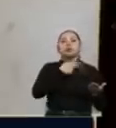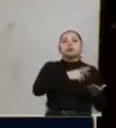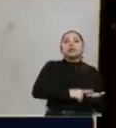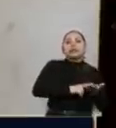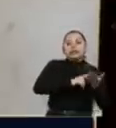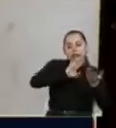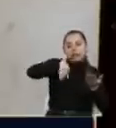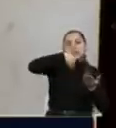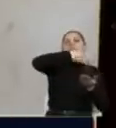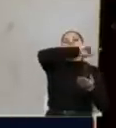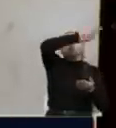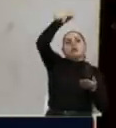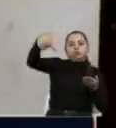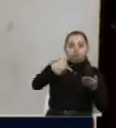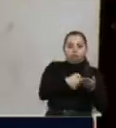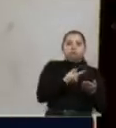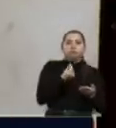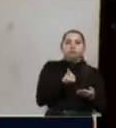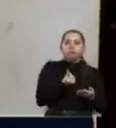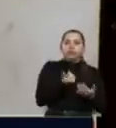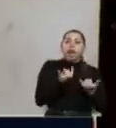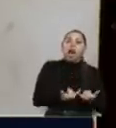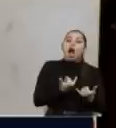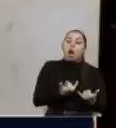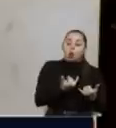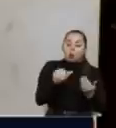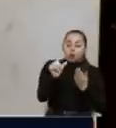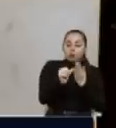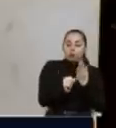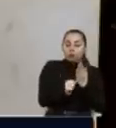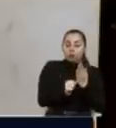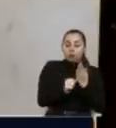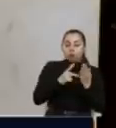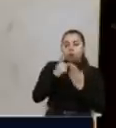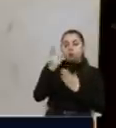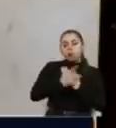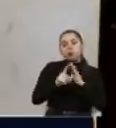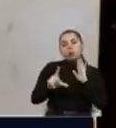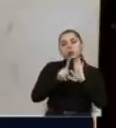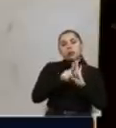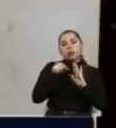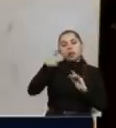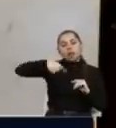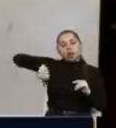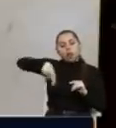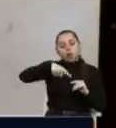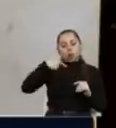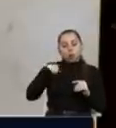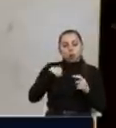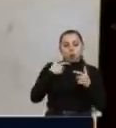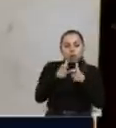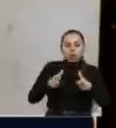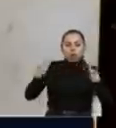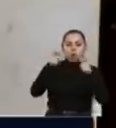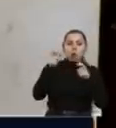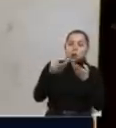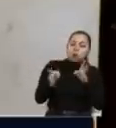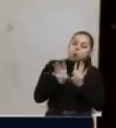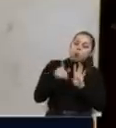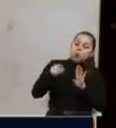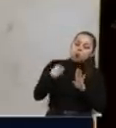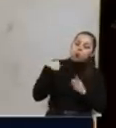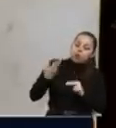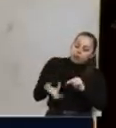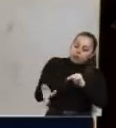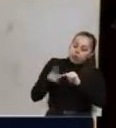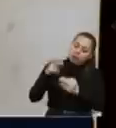reintegro. Y ahora en el proyecto de ley sometido a consideración del Congreso, de adición